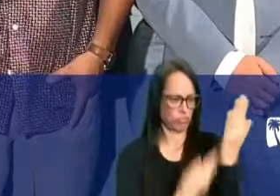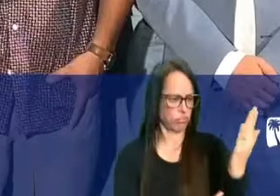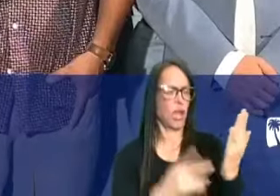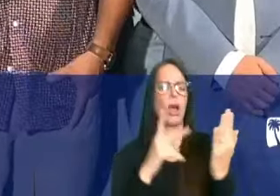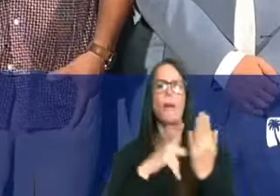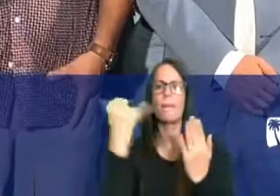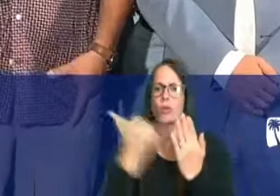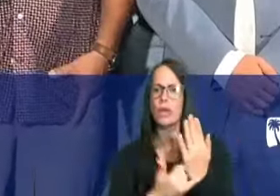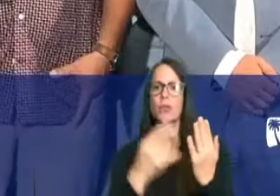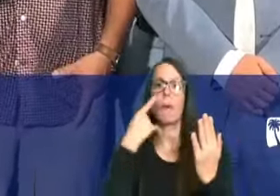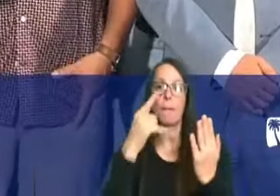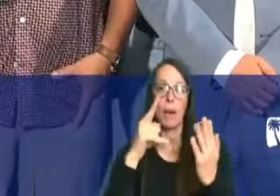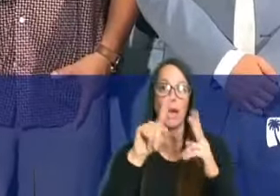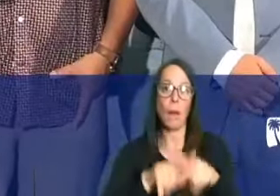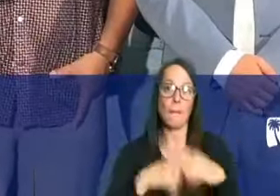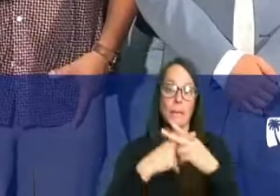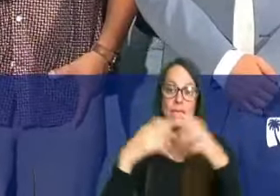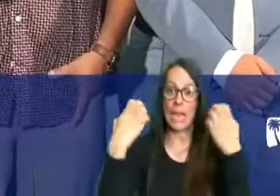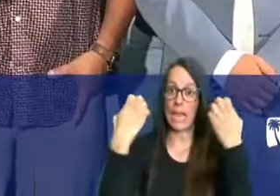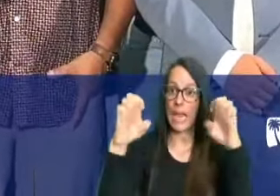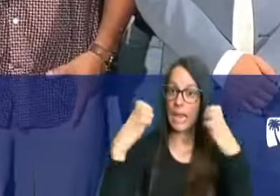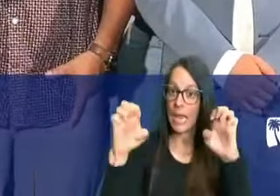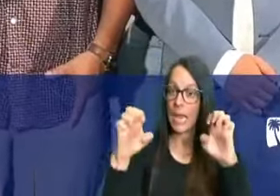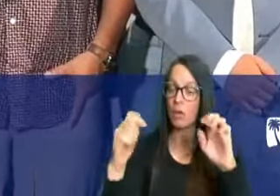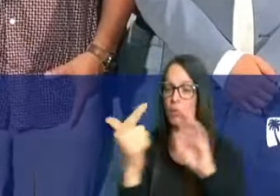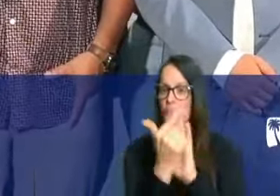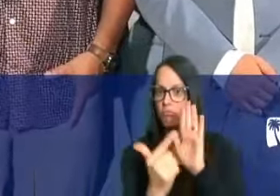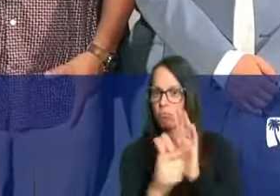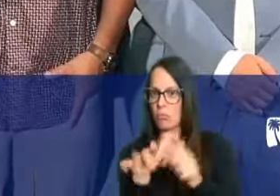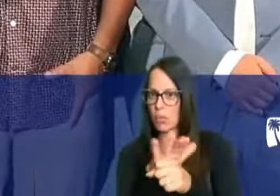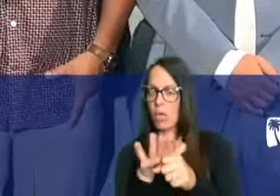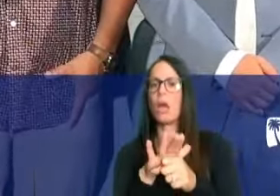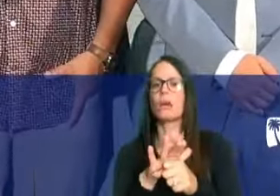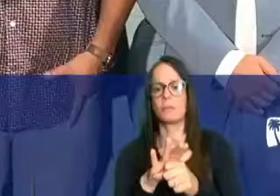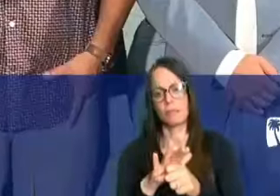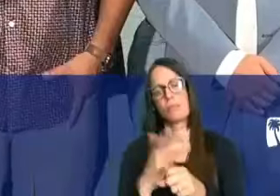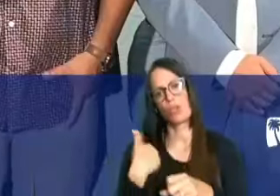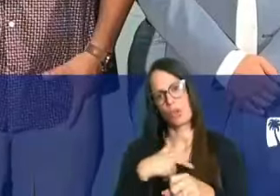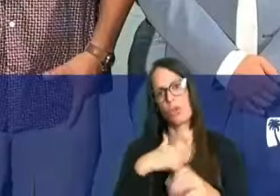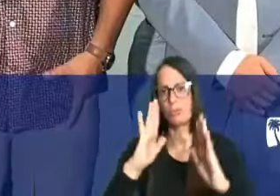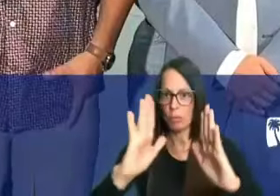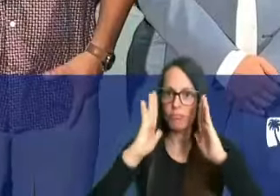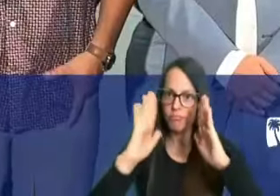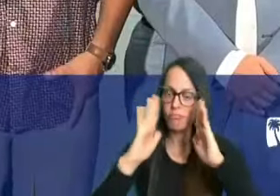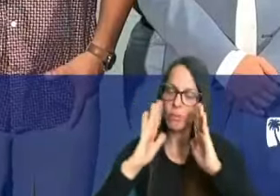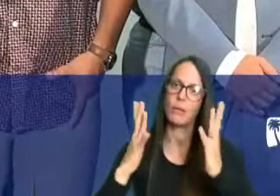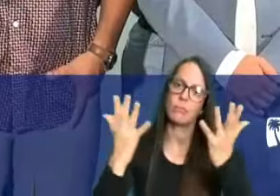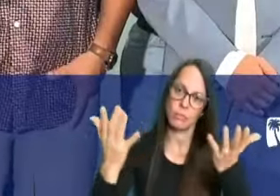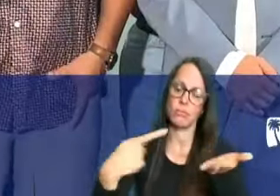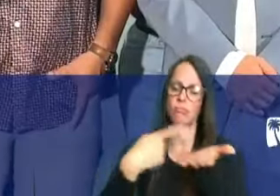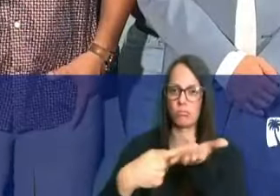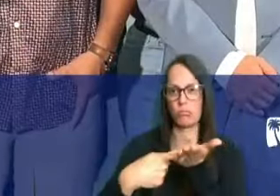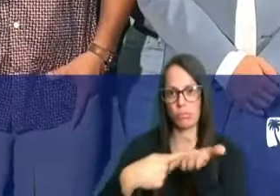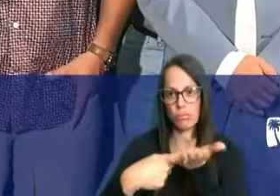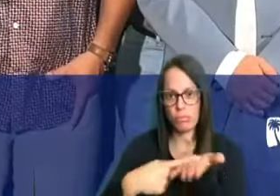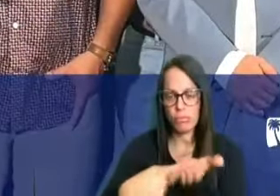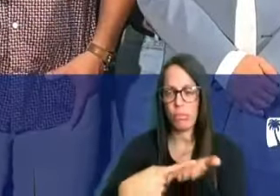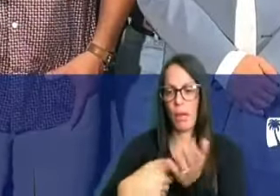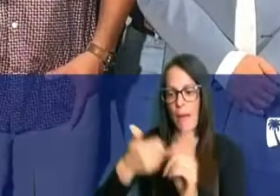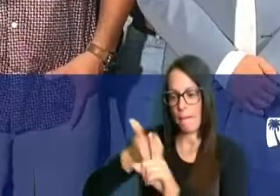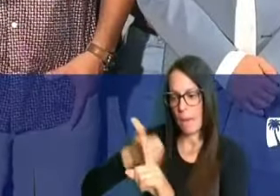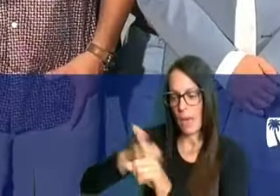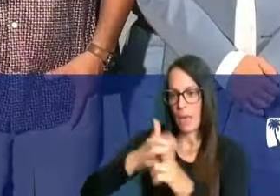la la sesión legislativa eh atendiendo por supuesto el trámite legislativo que que corresponde darle a cada medida eh